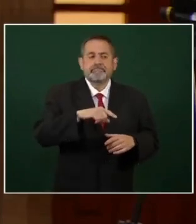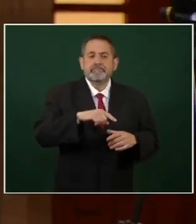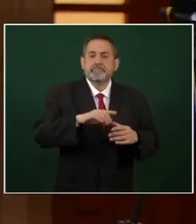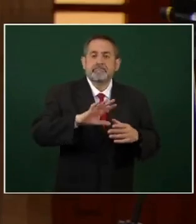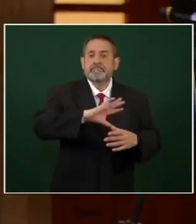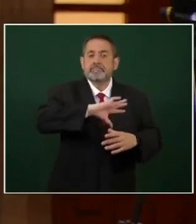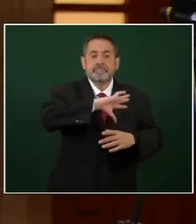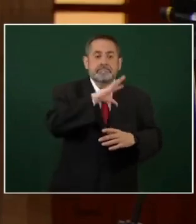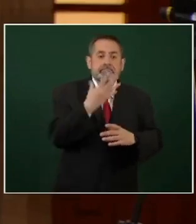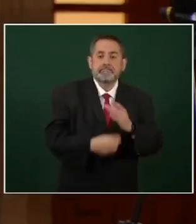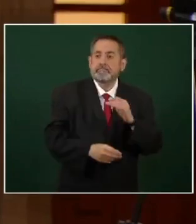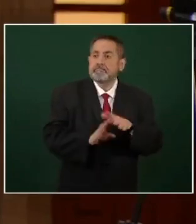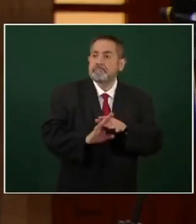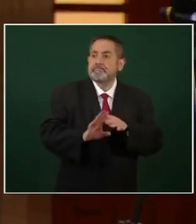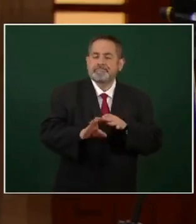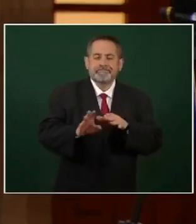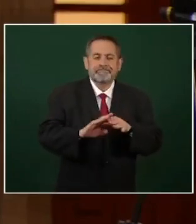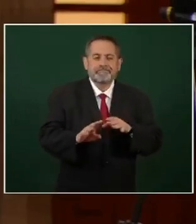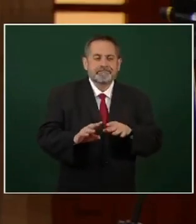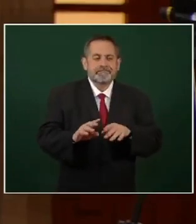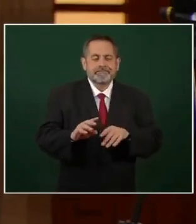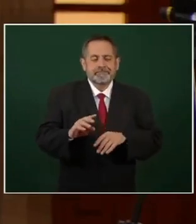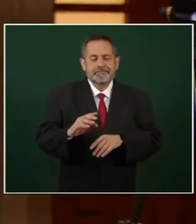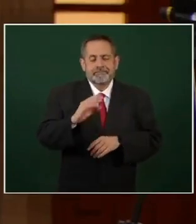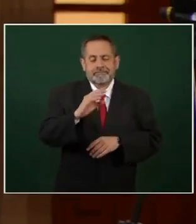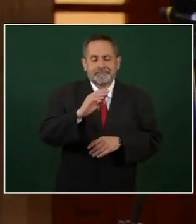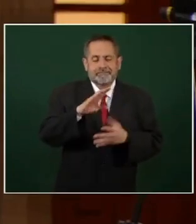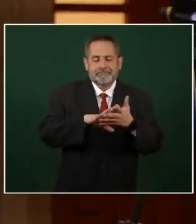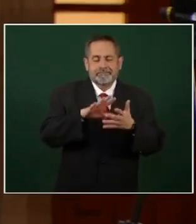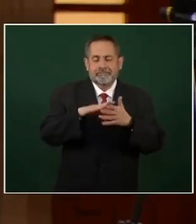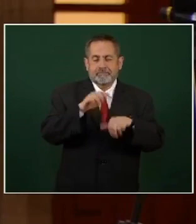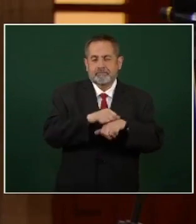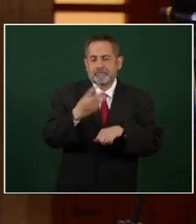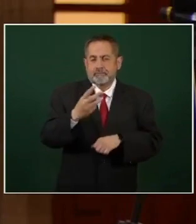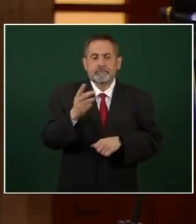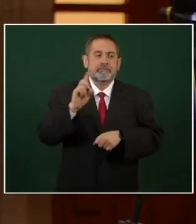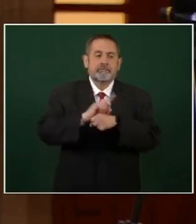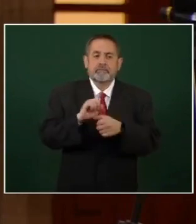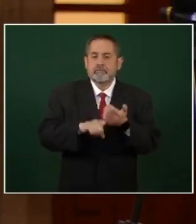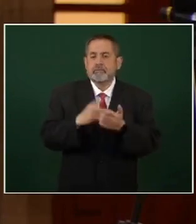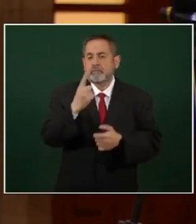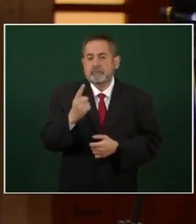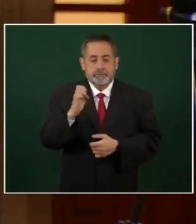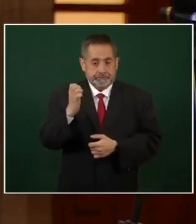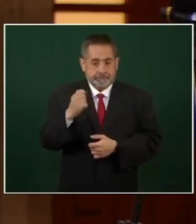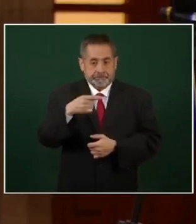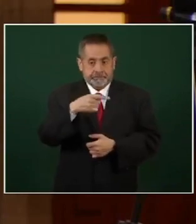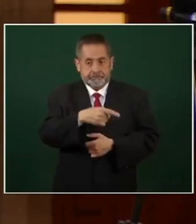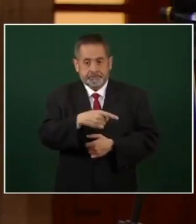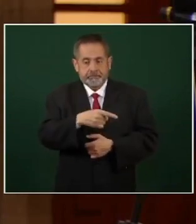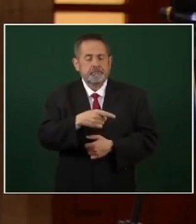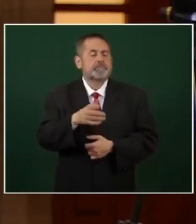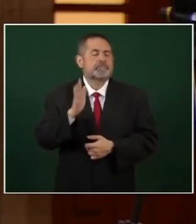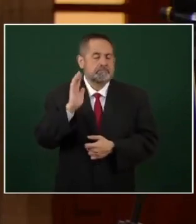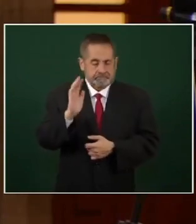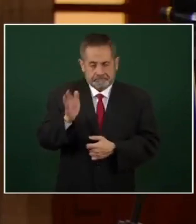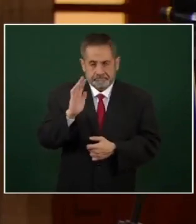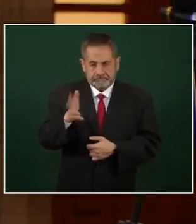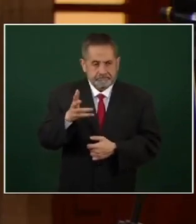presos en el Cerezo número 3 el día 1 de enero, ya se tiene hasta la fecha de los